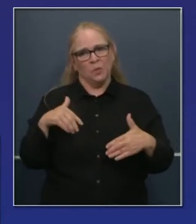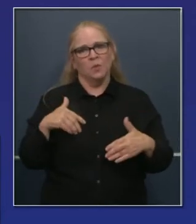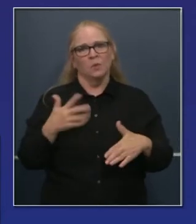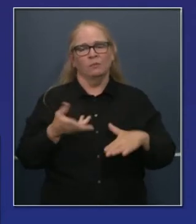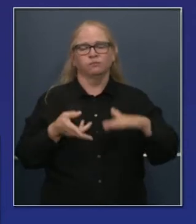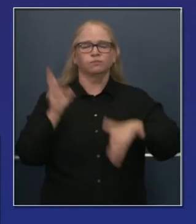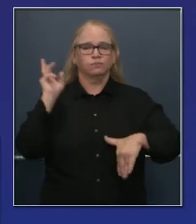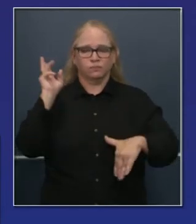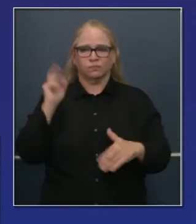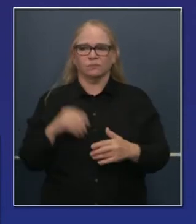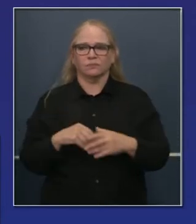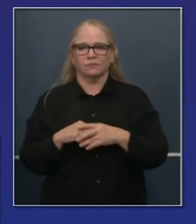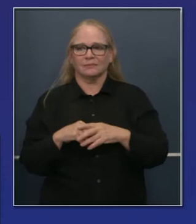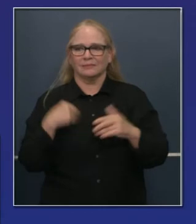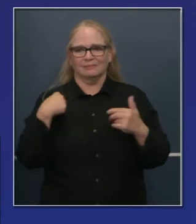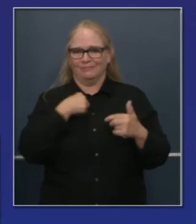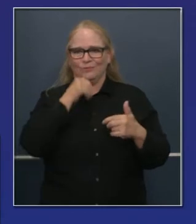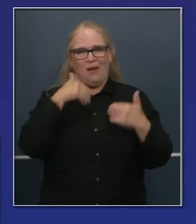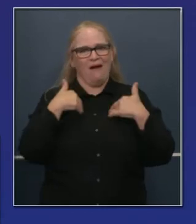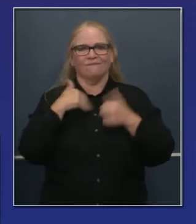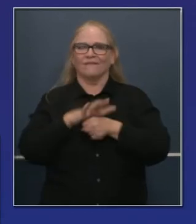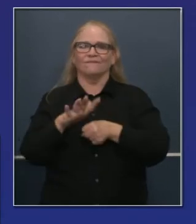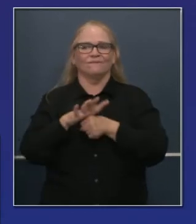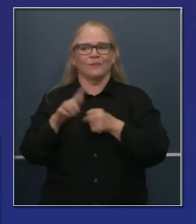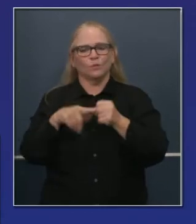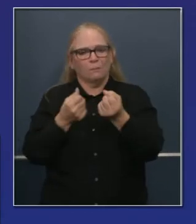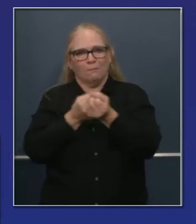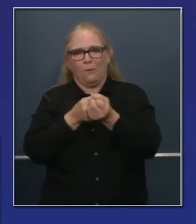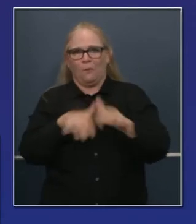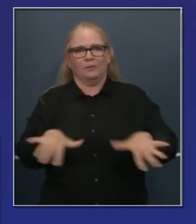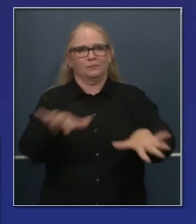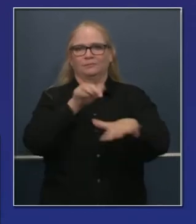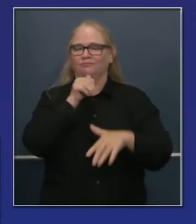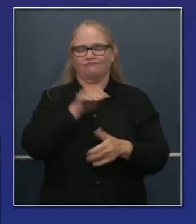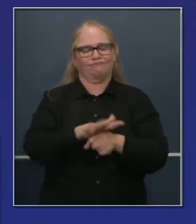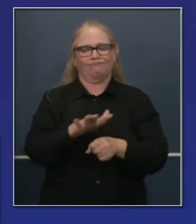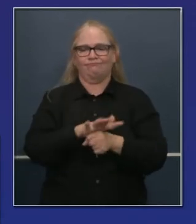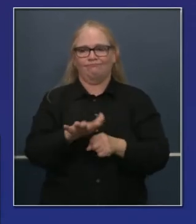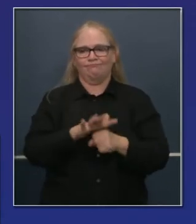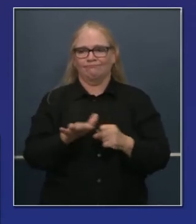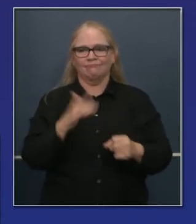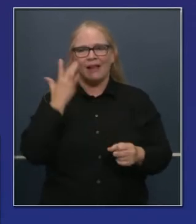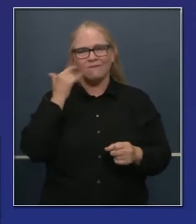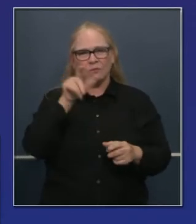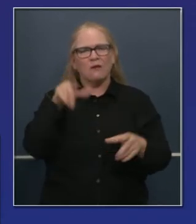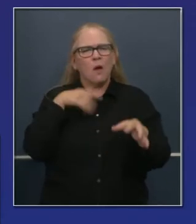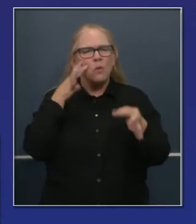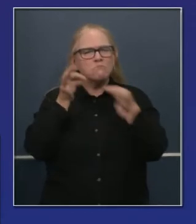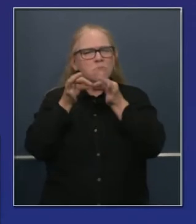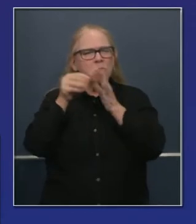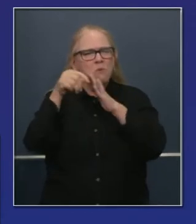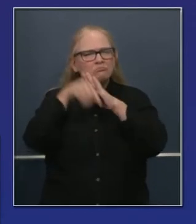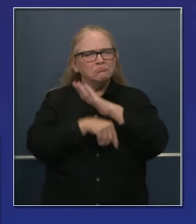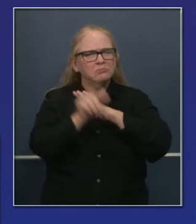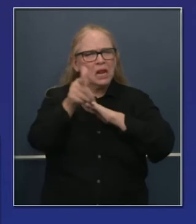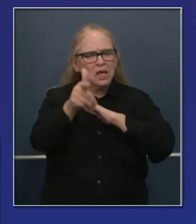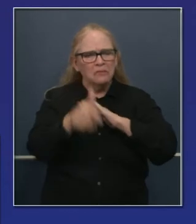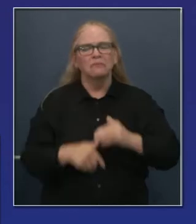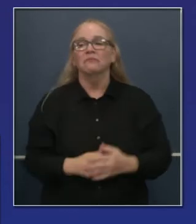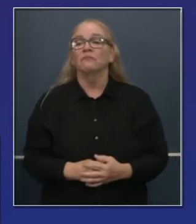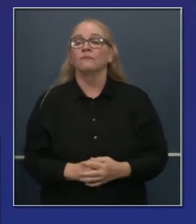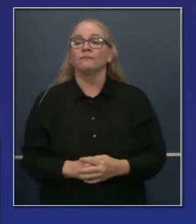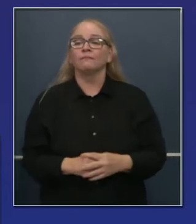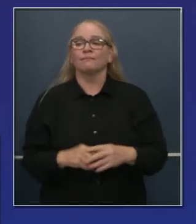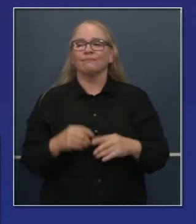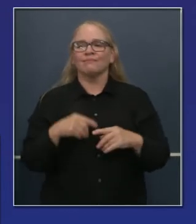precisos que es lo que nos faltará para donde debemos estar en un momento les voy a explicar que